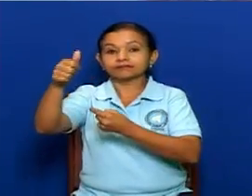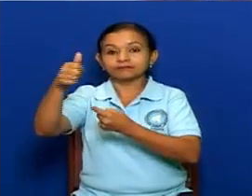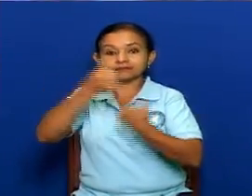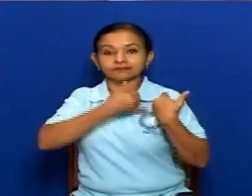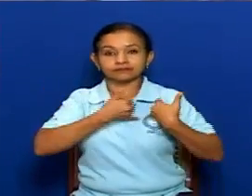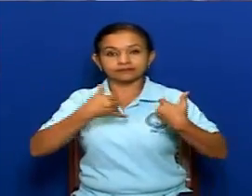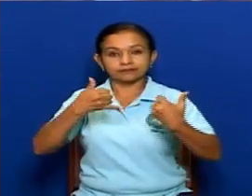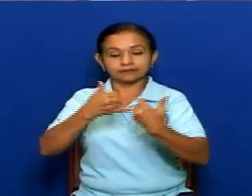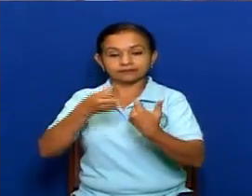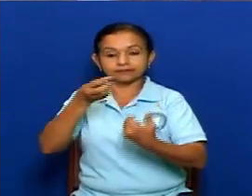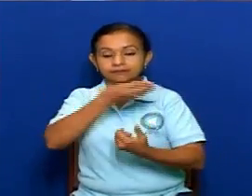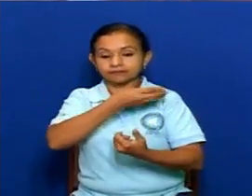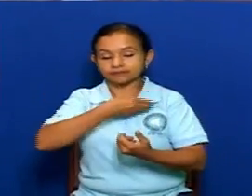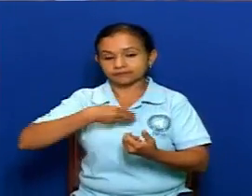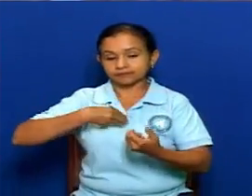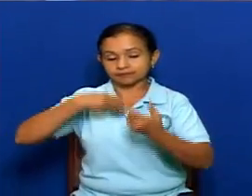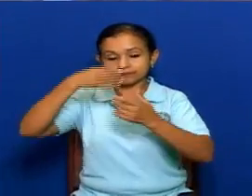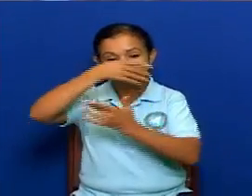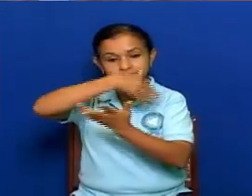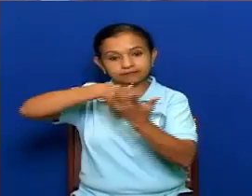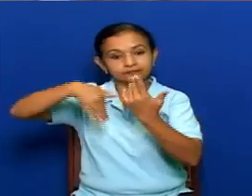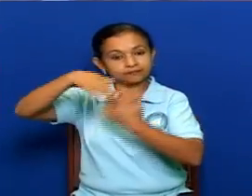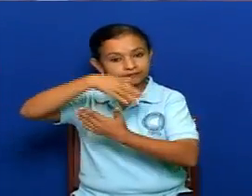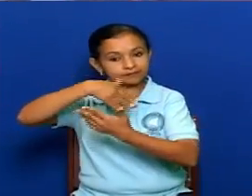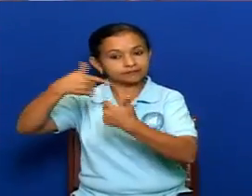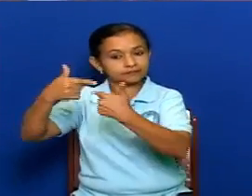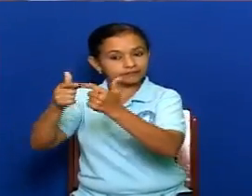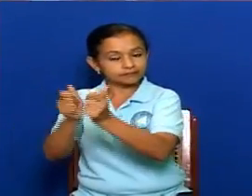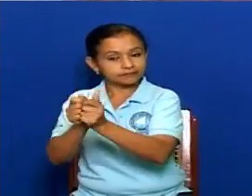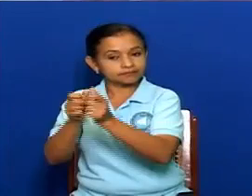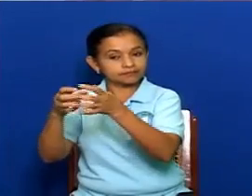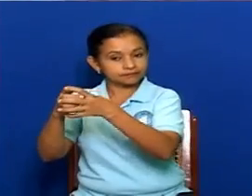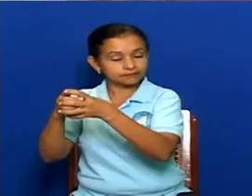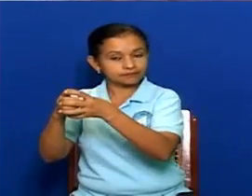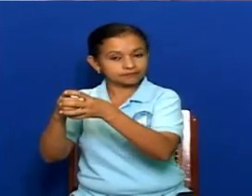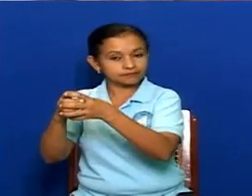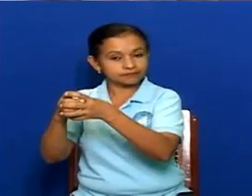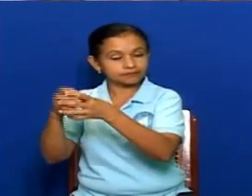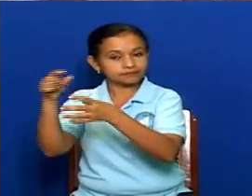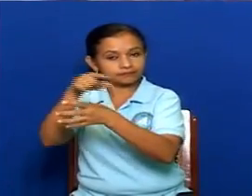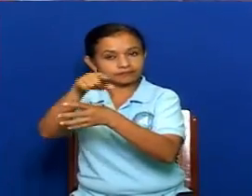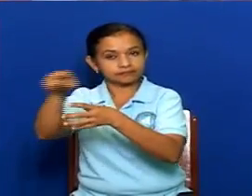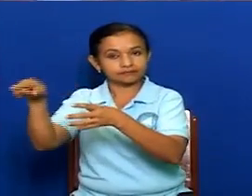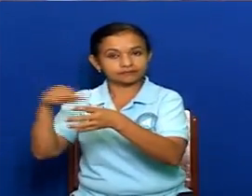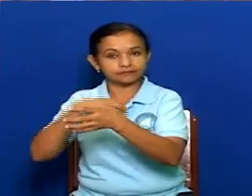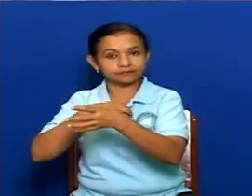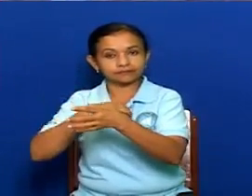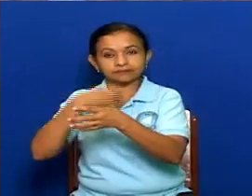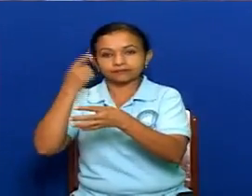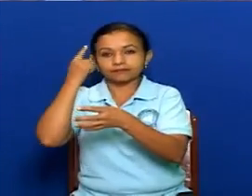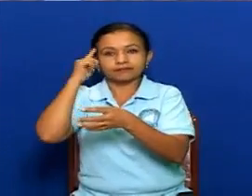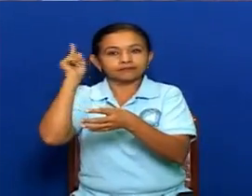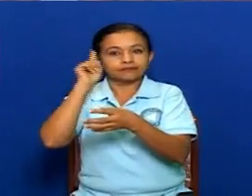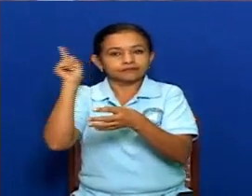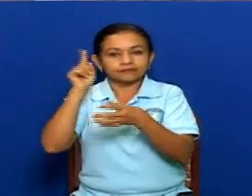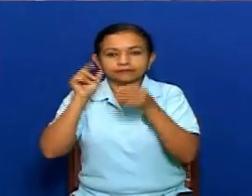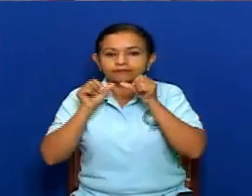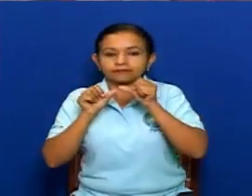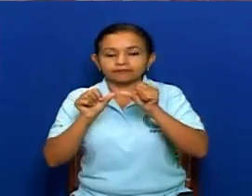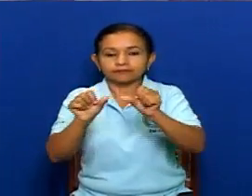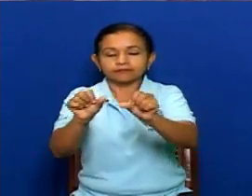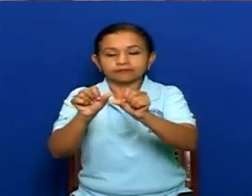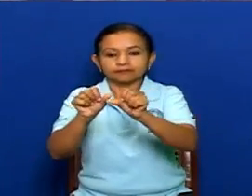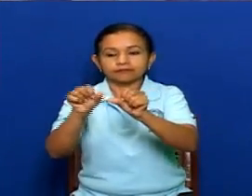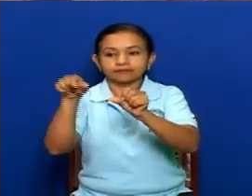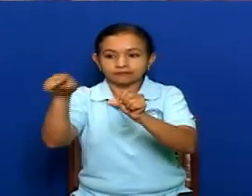tenemos colaboradores que en el Ministerio de Relaciones Exteriores, por circunstancias ajenas que desconocemos, pues no sé por qué no continuaron el programa,